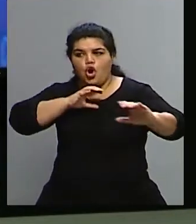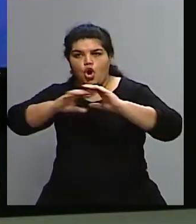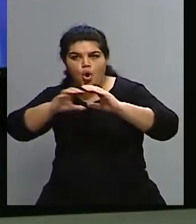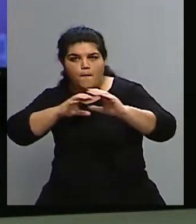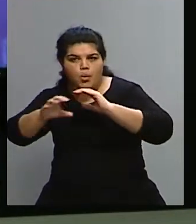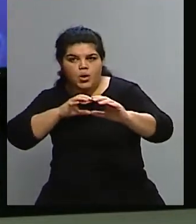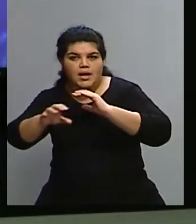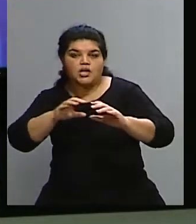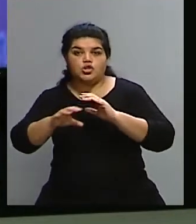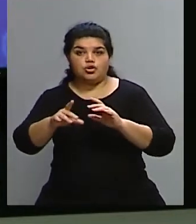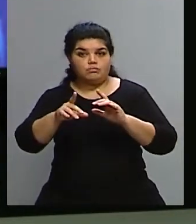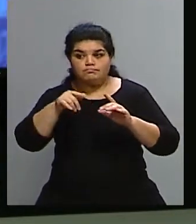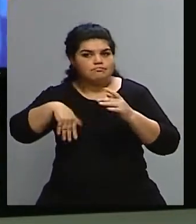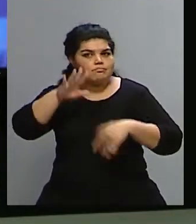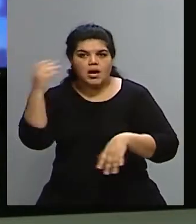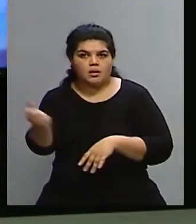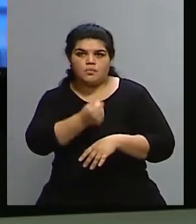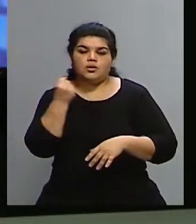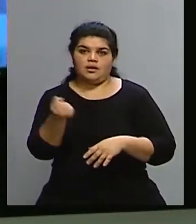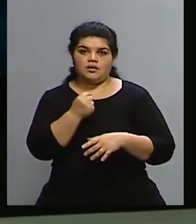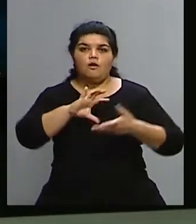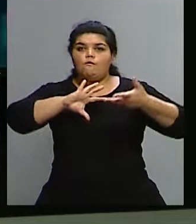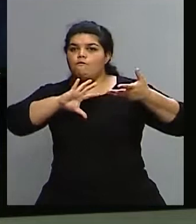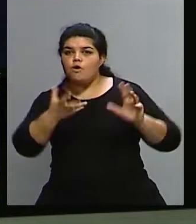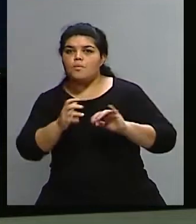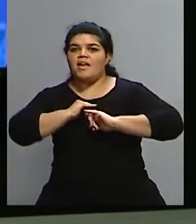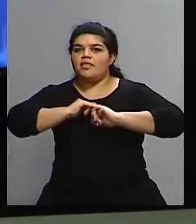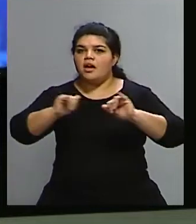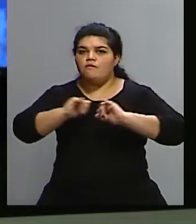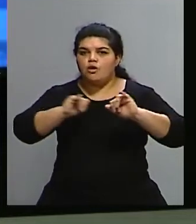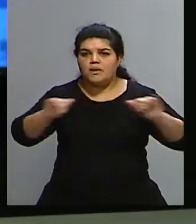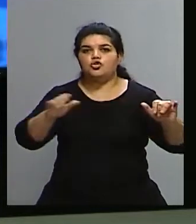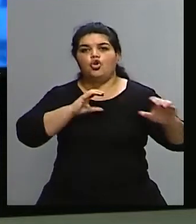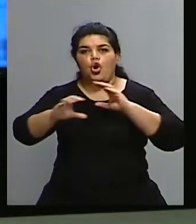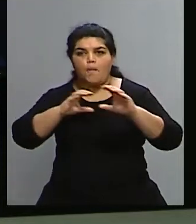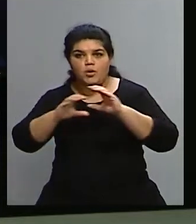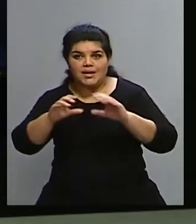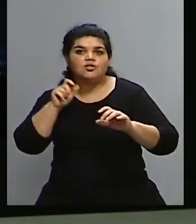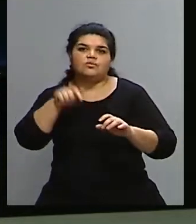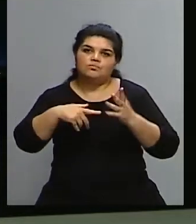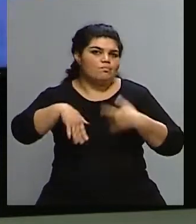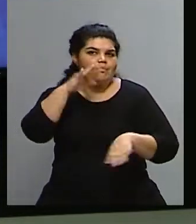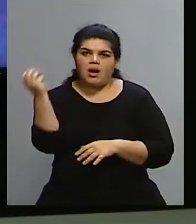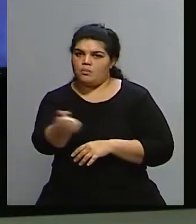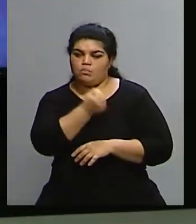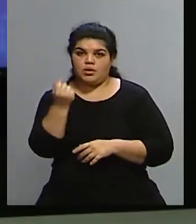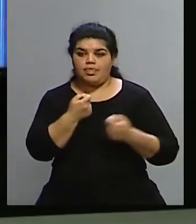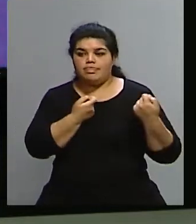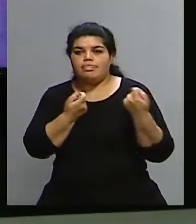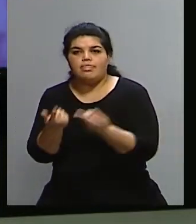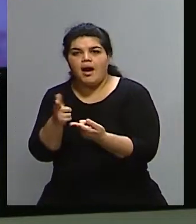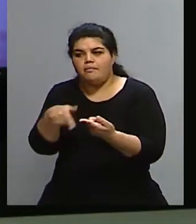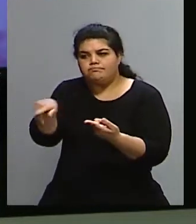los medios de comunicación, los sistemas de comunicación, ya no estamos hablando de medios, es muy importante porque esto hace que el